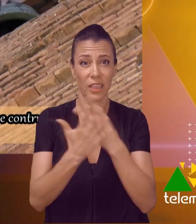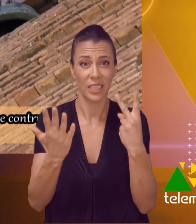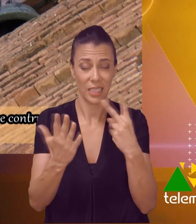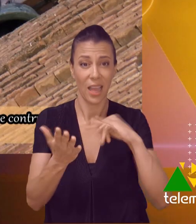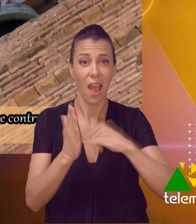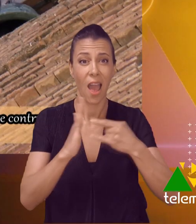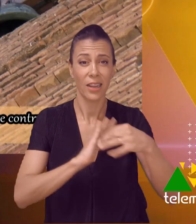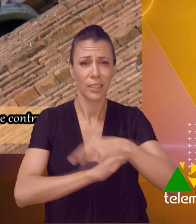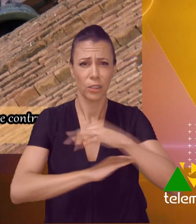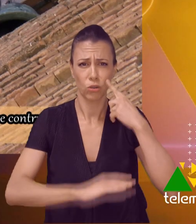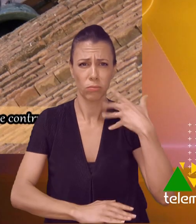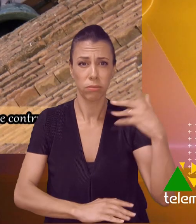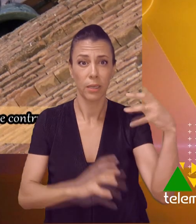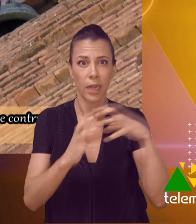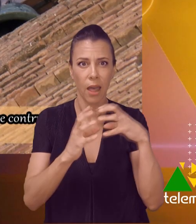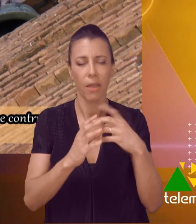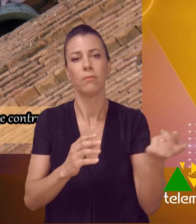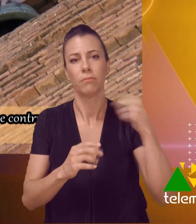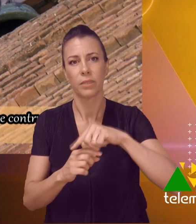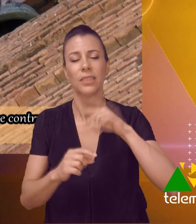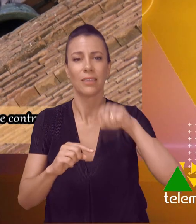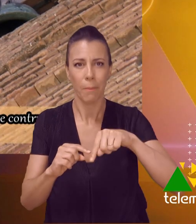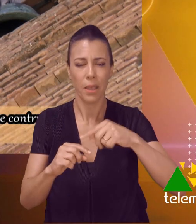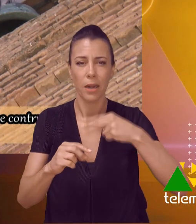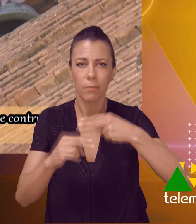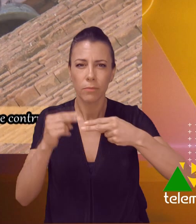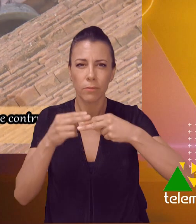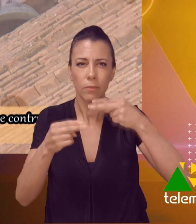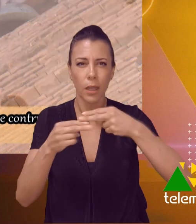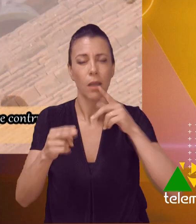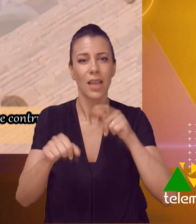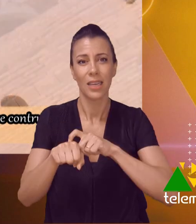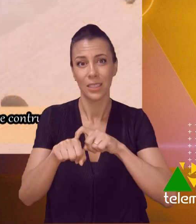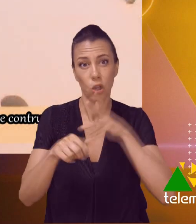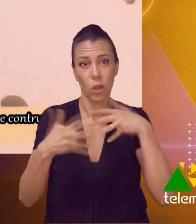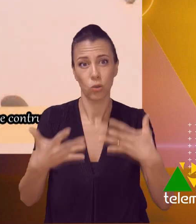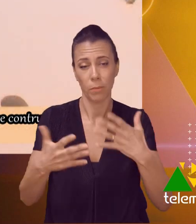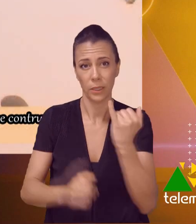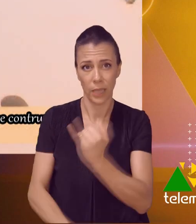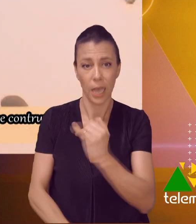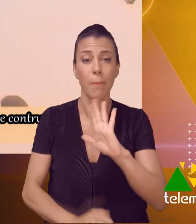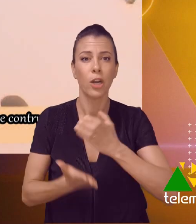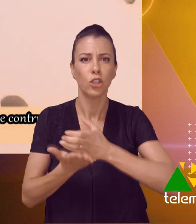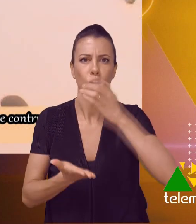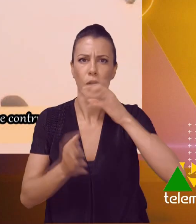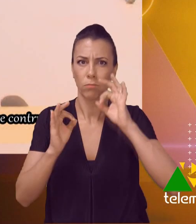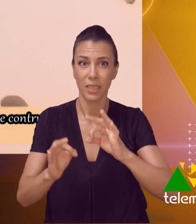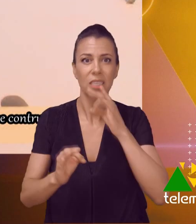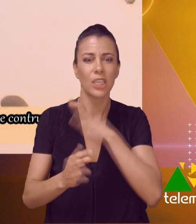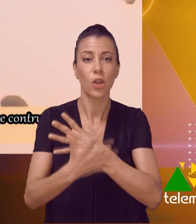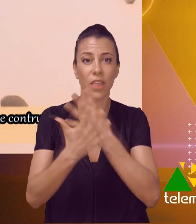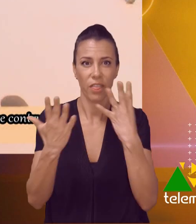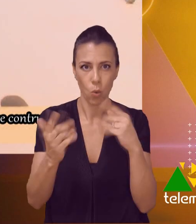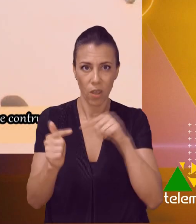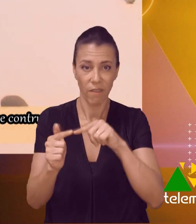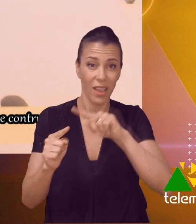Granada, levanta esta torre de ladrillería, también imitando el estilo mudéjar, que es la que tenemos hoy. Esta torre es del siglo XIX y esta torre